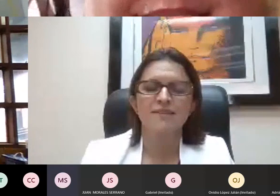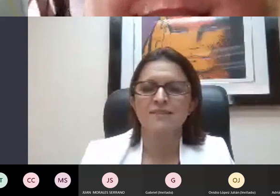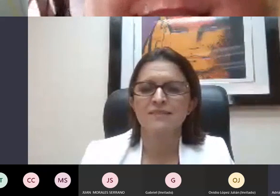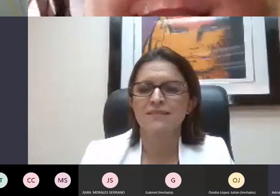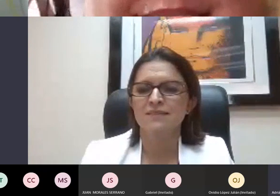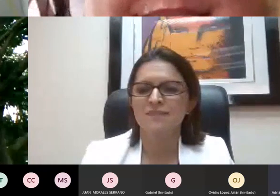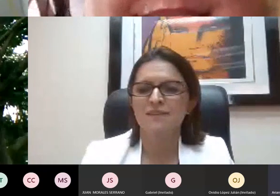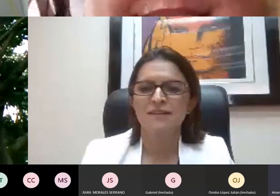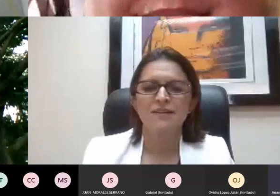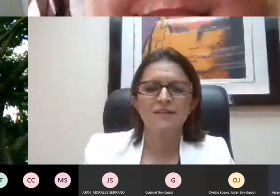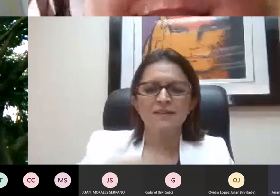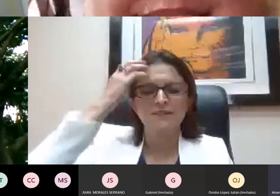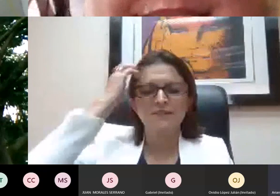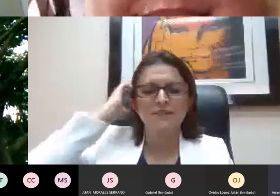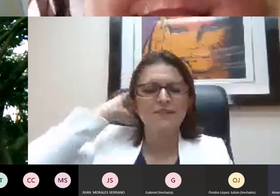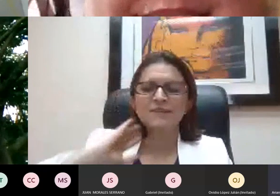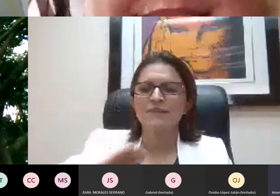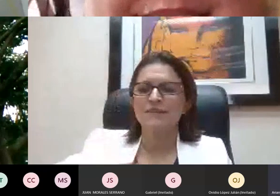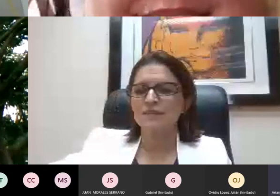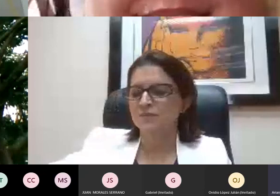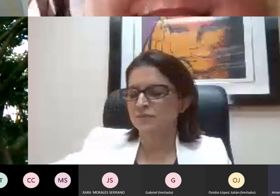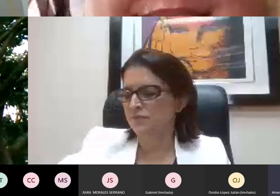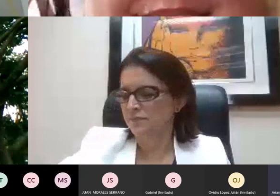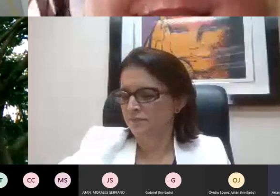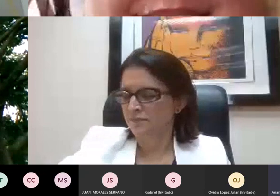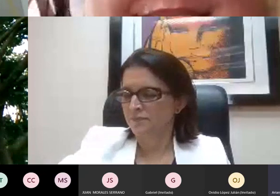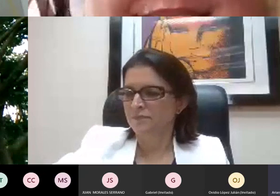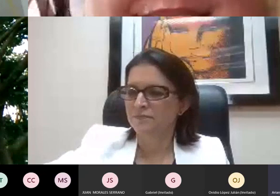gracias gracias todos buenas tardes a todos y todas gracias